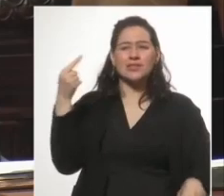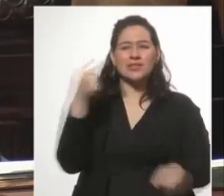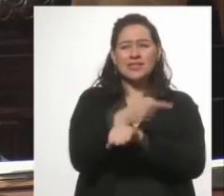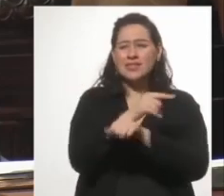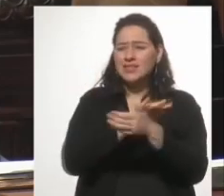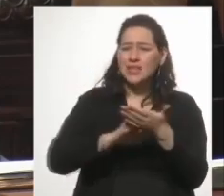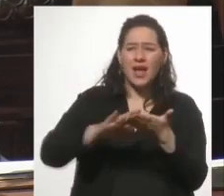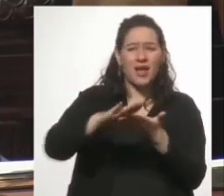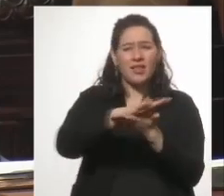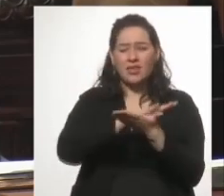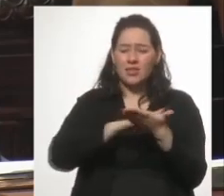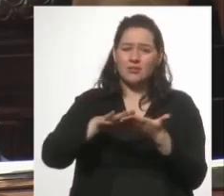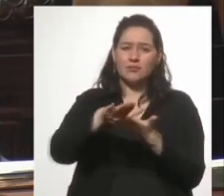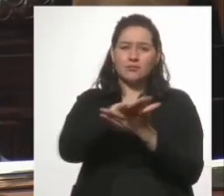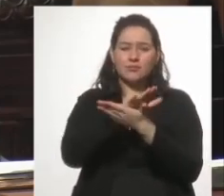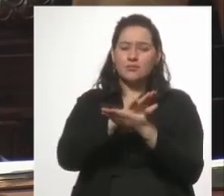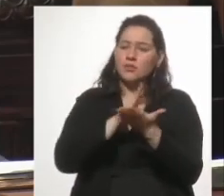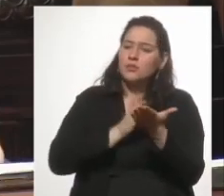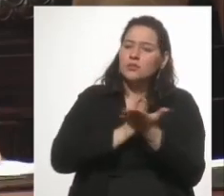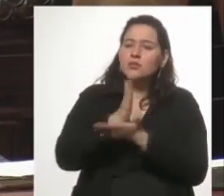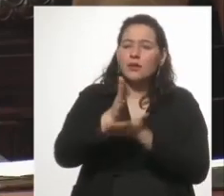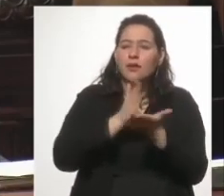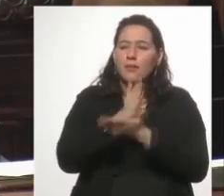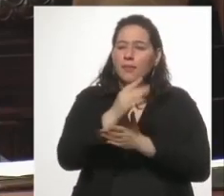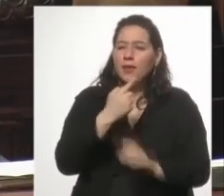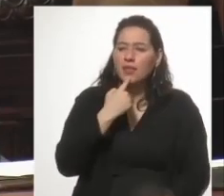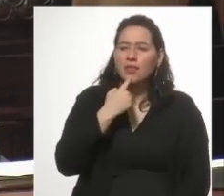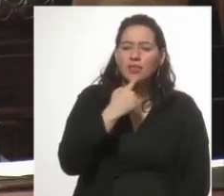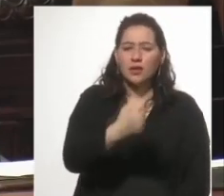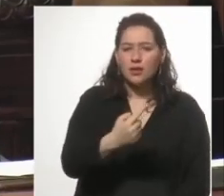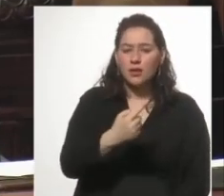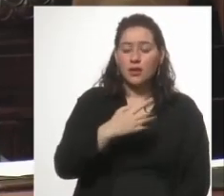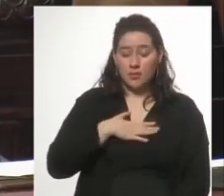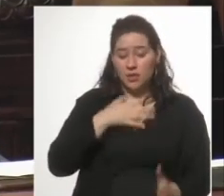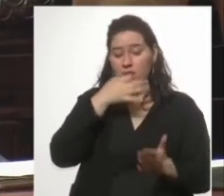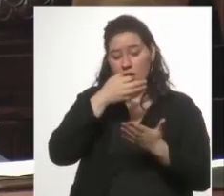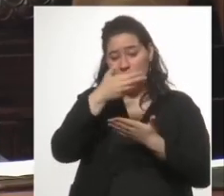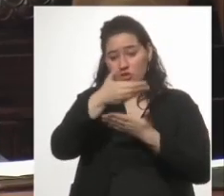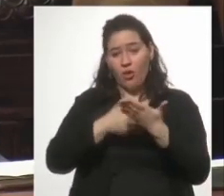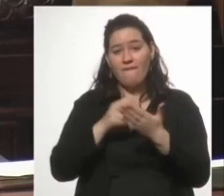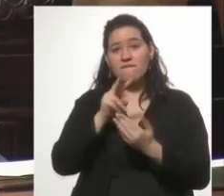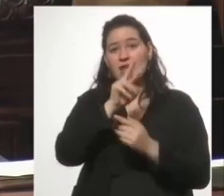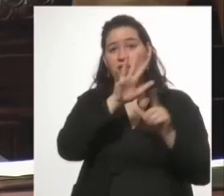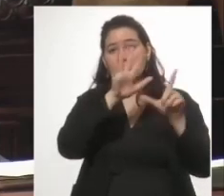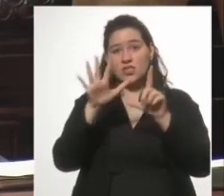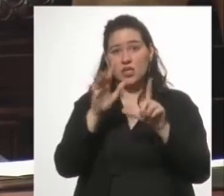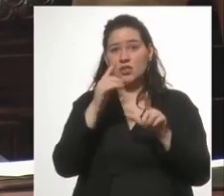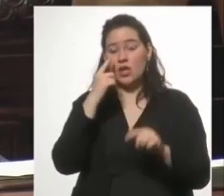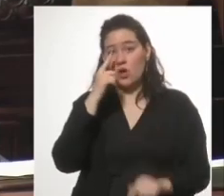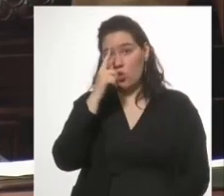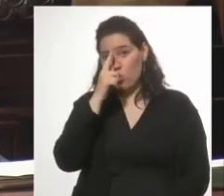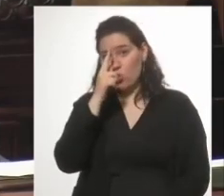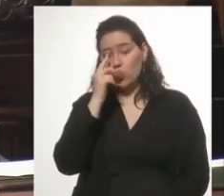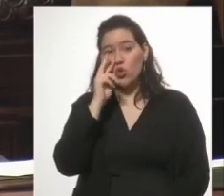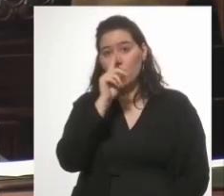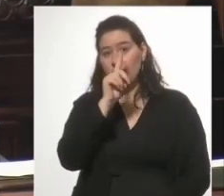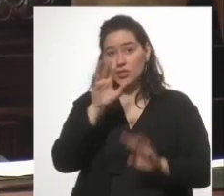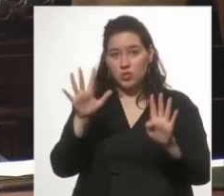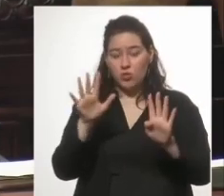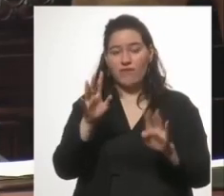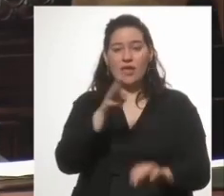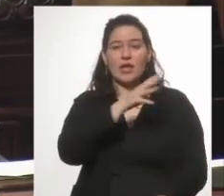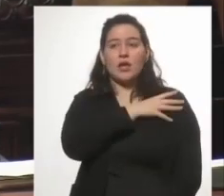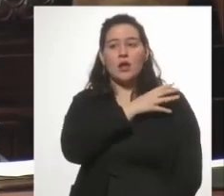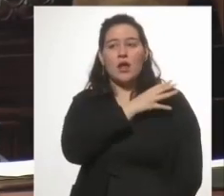ello. Siempre dije y consta en mis declaraciones del 27 de junio del 2019 que los